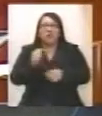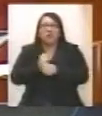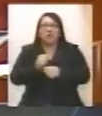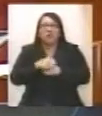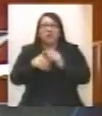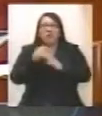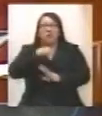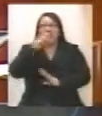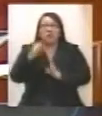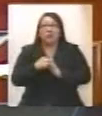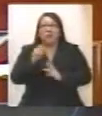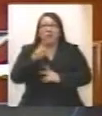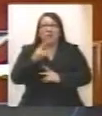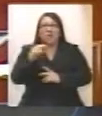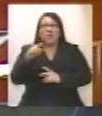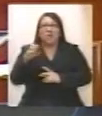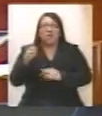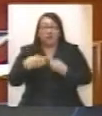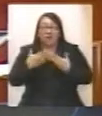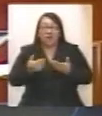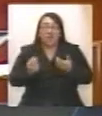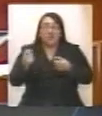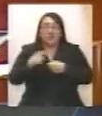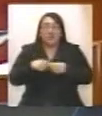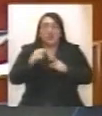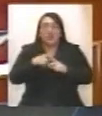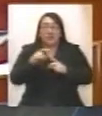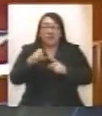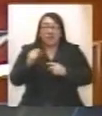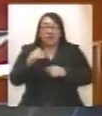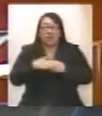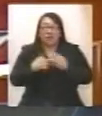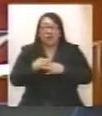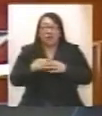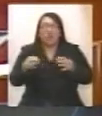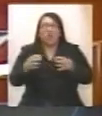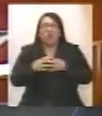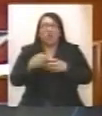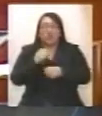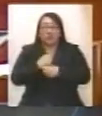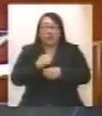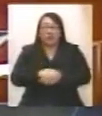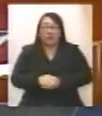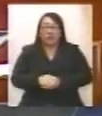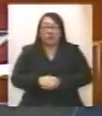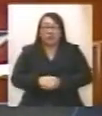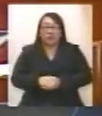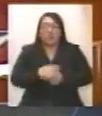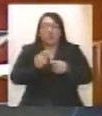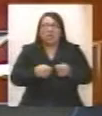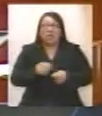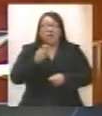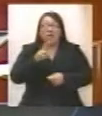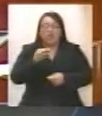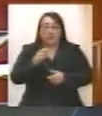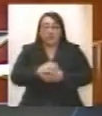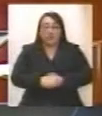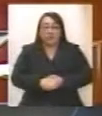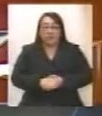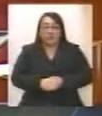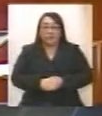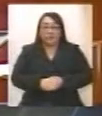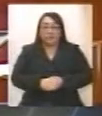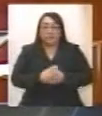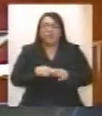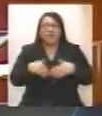de los proyectos de riego y brinda asistencia técnica a las unidades ejecutoras de agricultura y riego, a fin